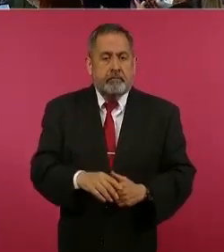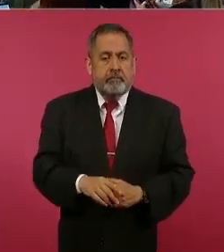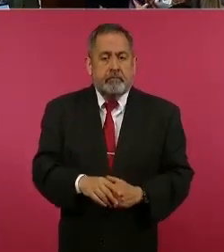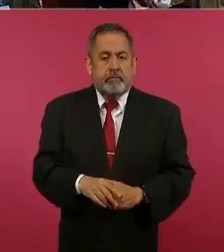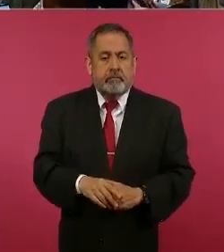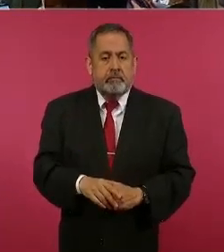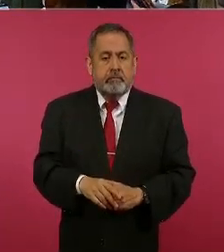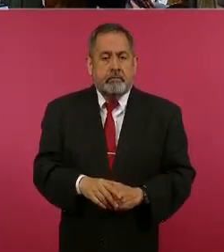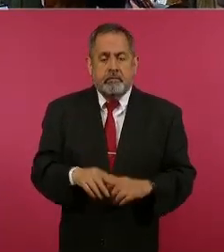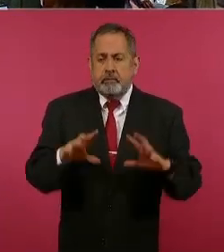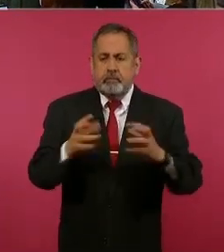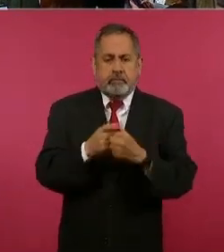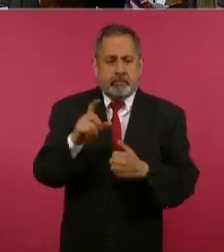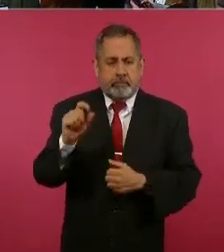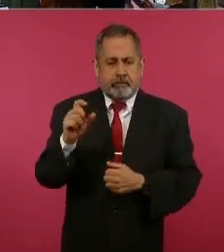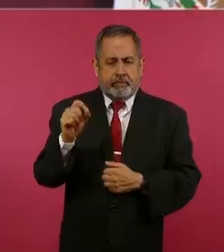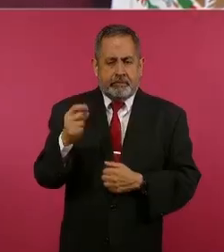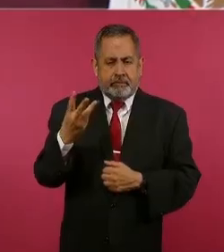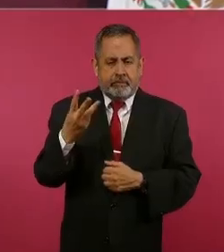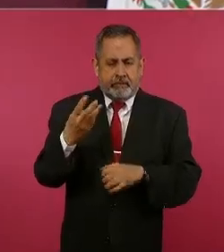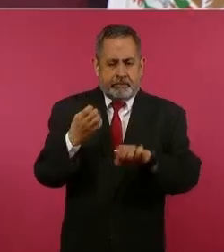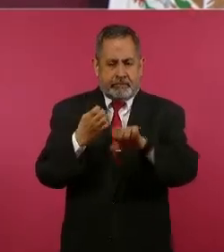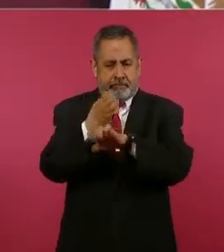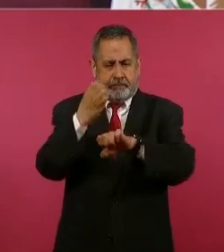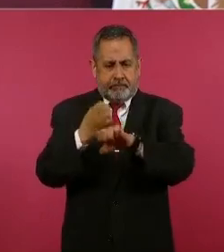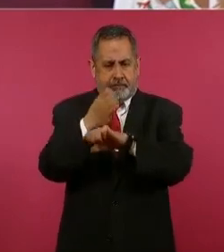por 23 estados